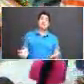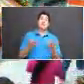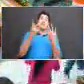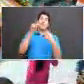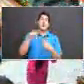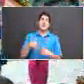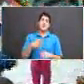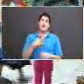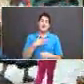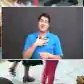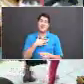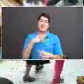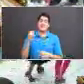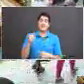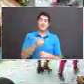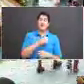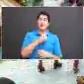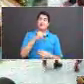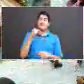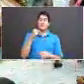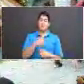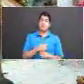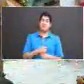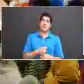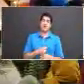elevo hoy mi canto,